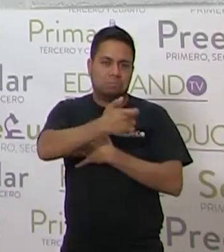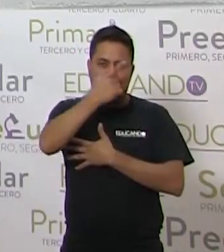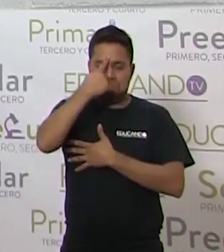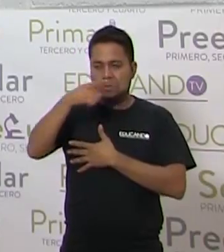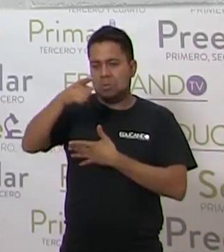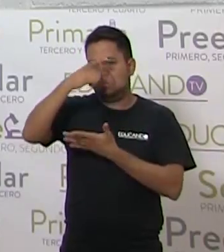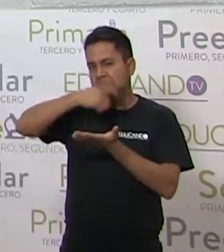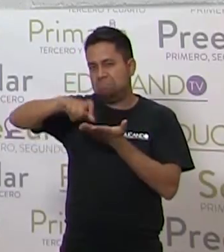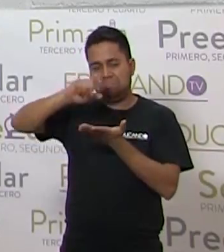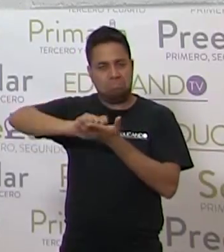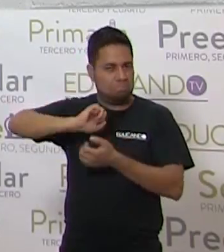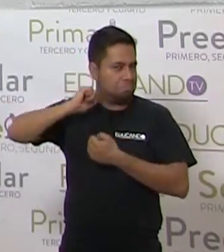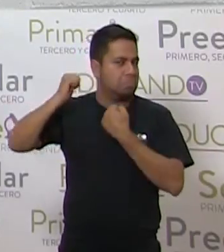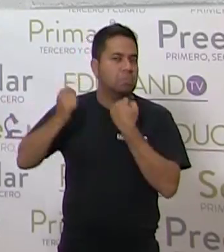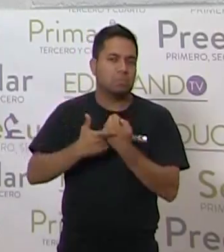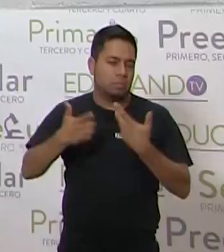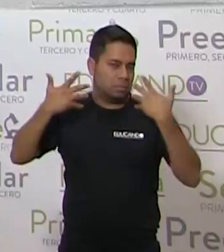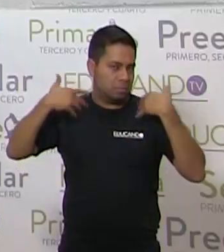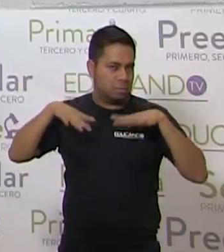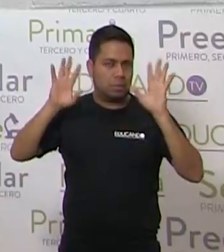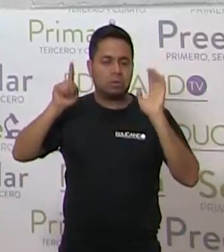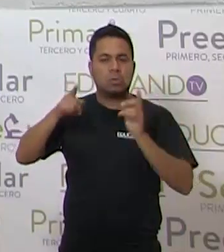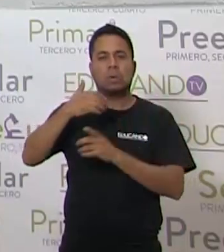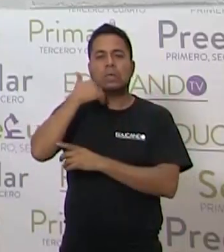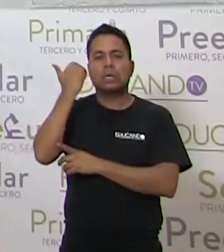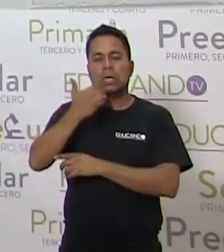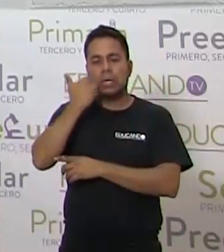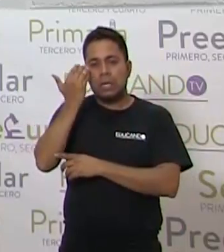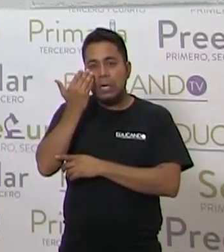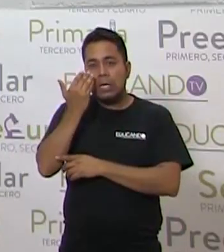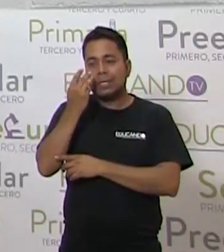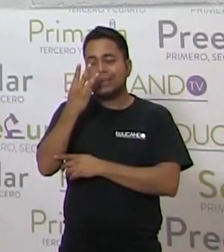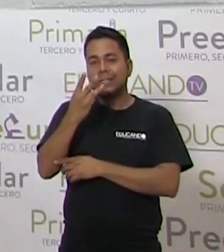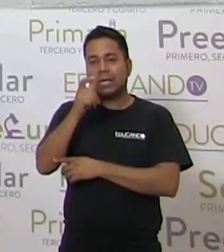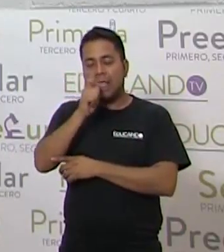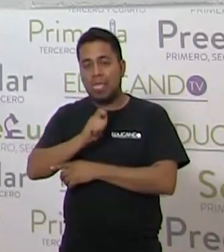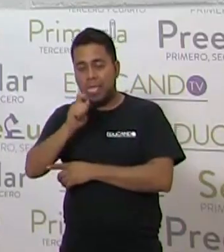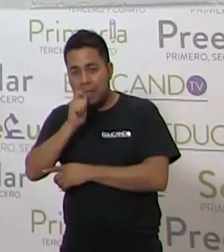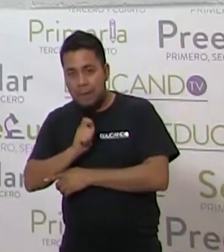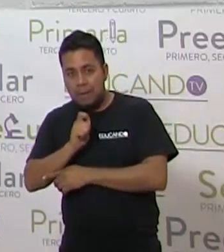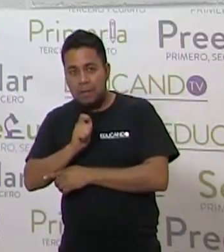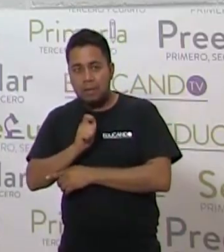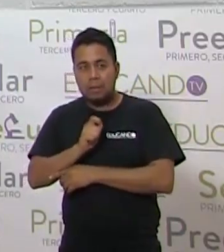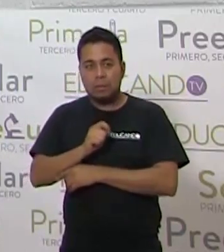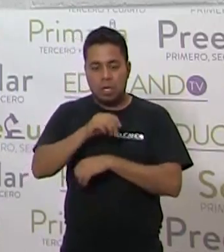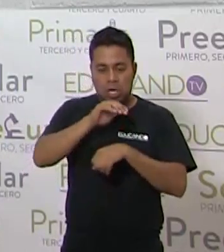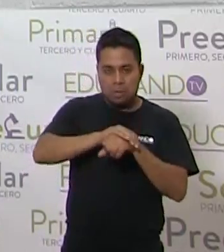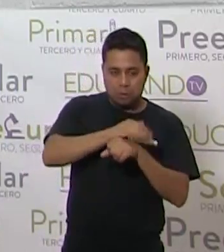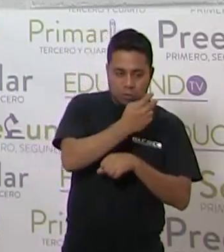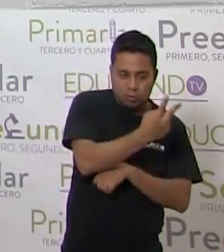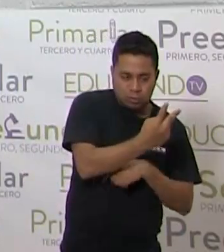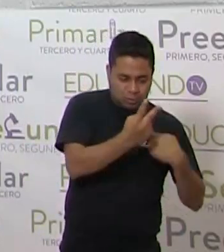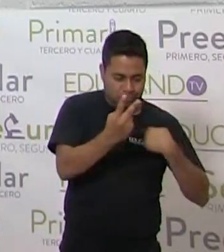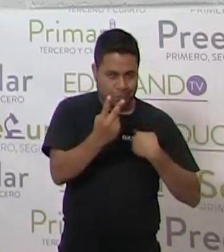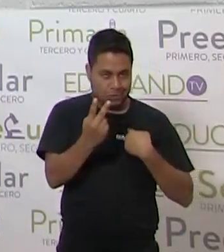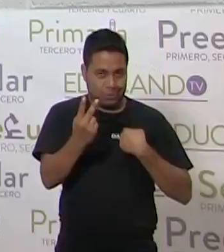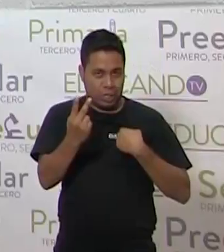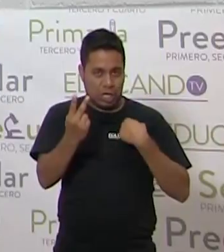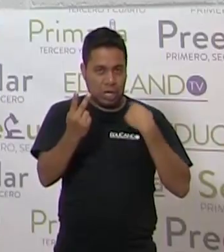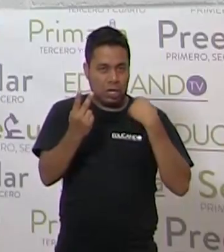gastes y tiene y quieres comprarte tres paletas tienes tres tienes dos amigos y contigo son